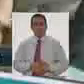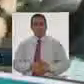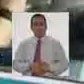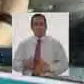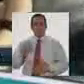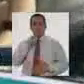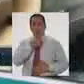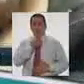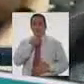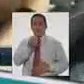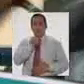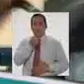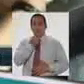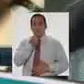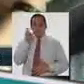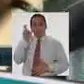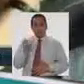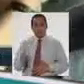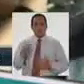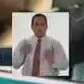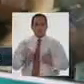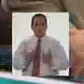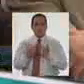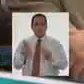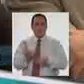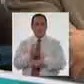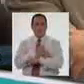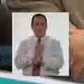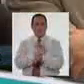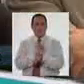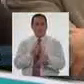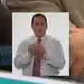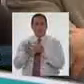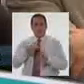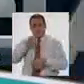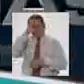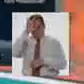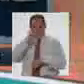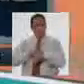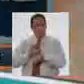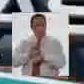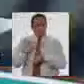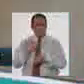Cantante criolla Lucía de la Cruz salió en libertad y asegura ser inocente. Además,